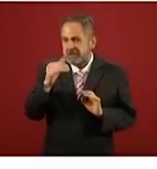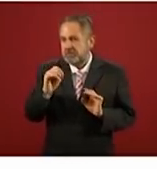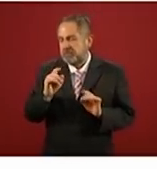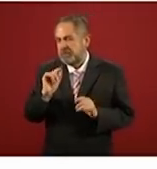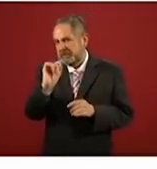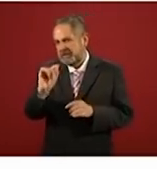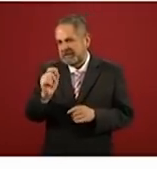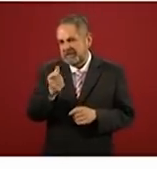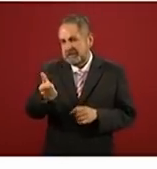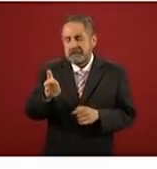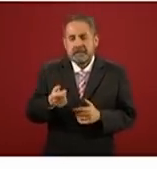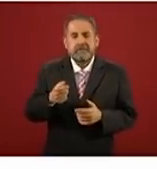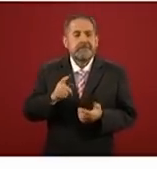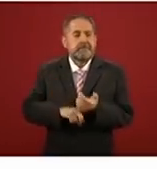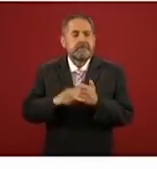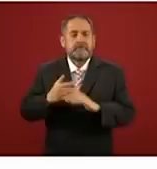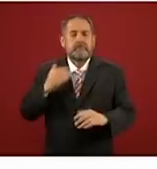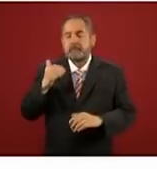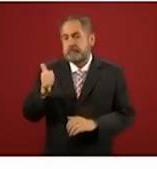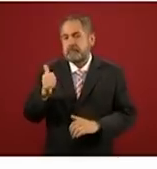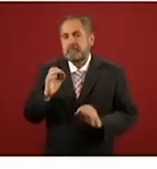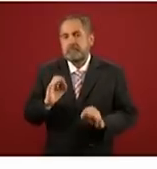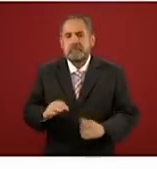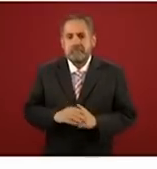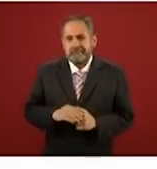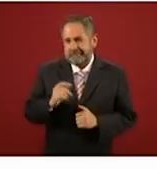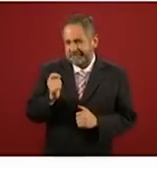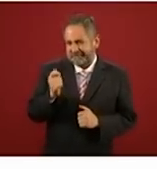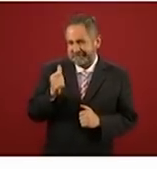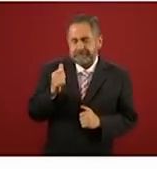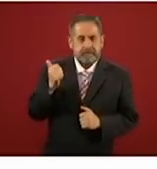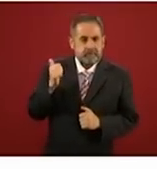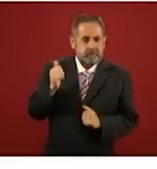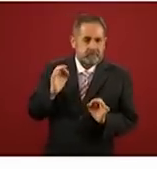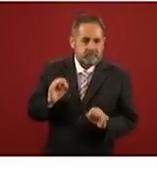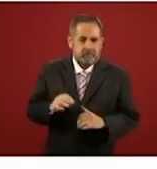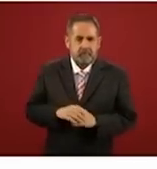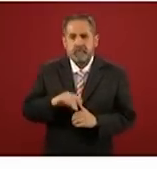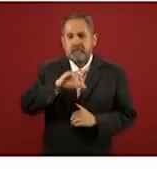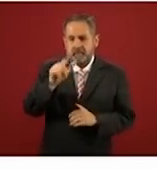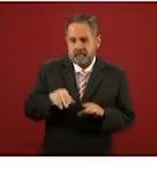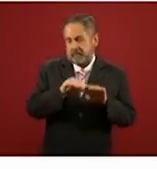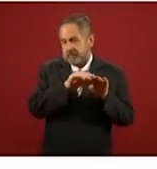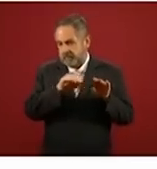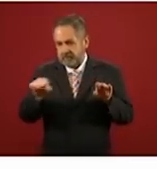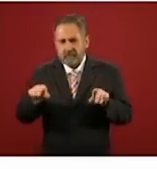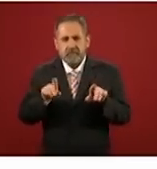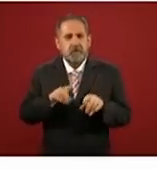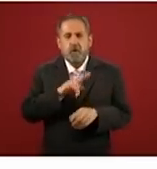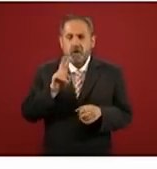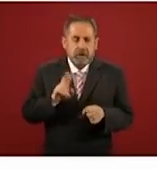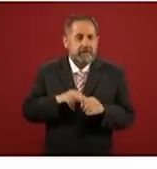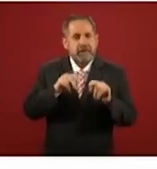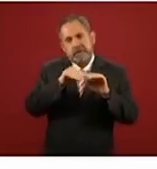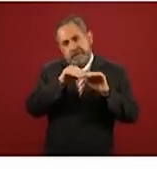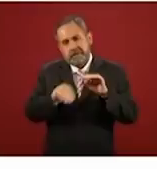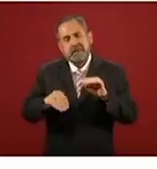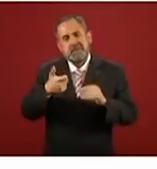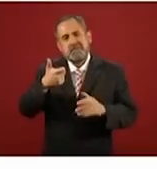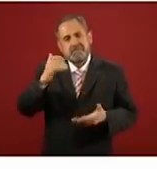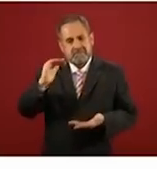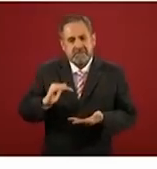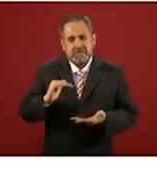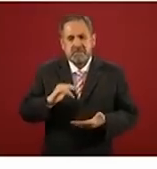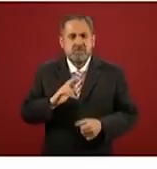se dio el año pasado en agosto este pequeño pico y luego una estabilización otra vez a la baja ese